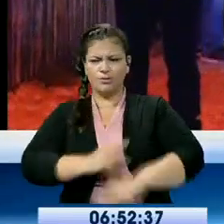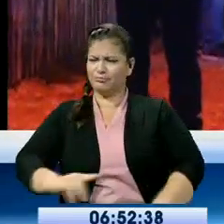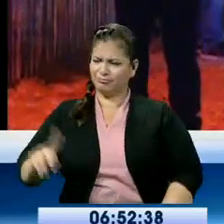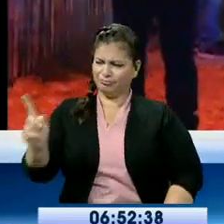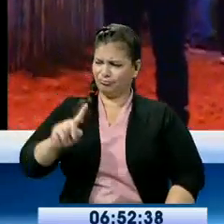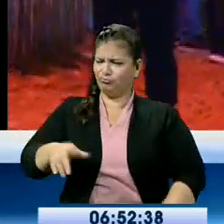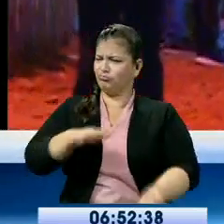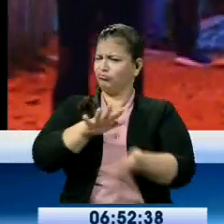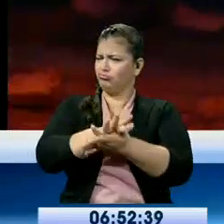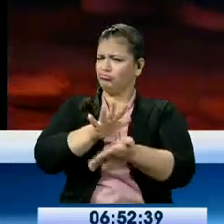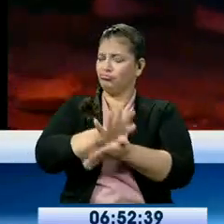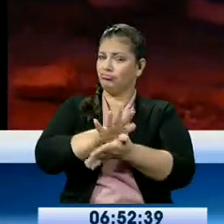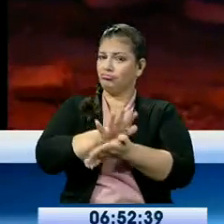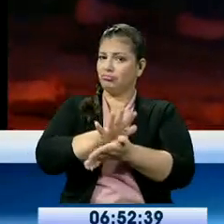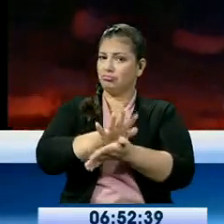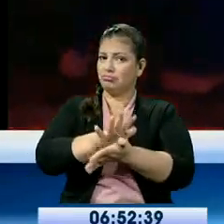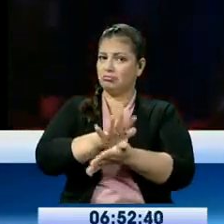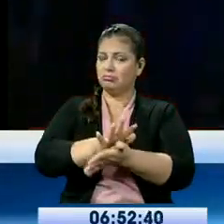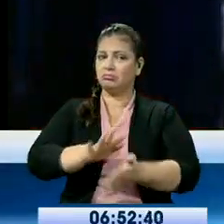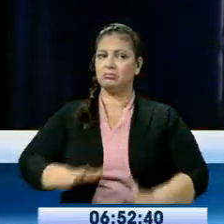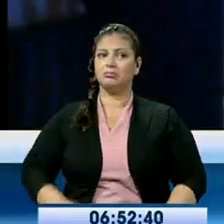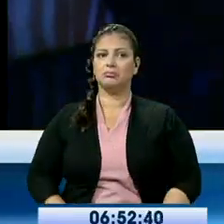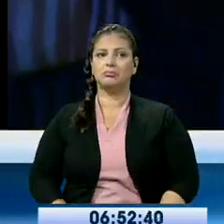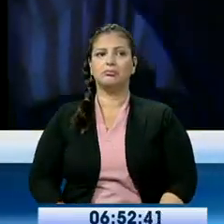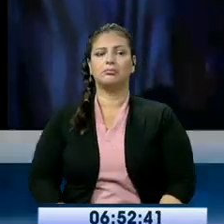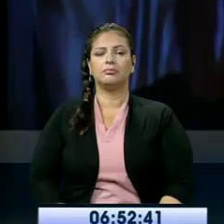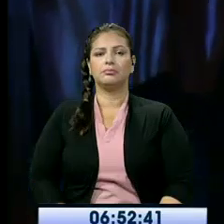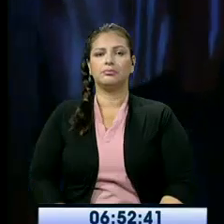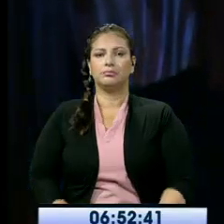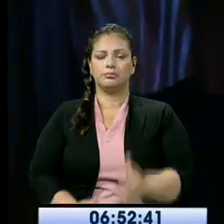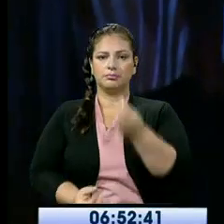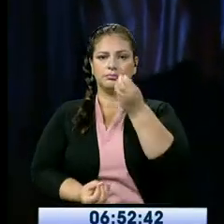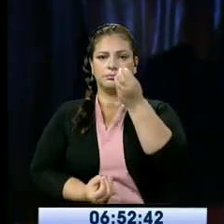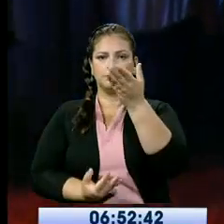¿Para qué le vamos a decir? Informó Jorge Salazar.